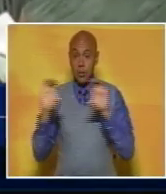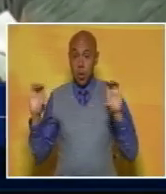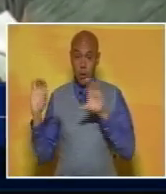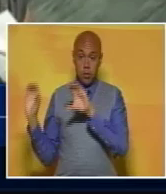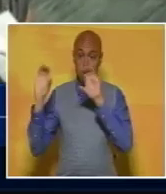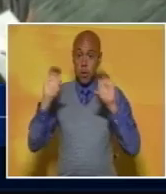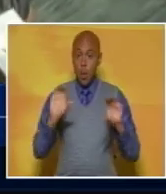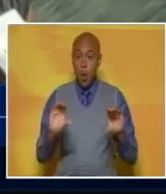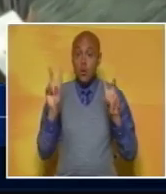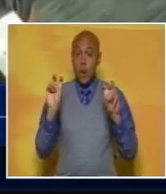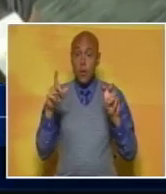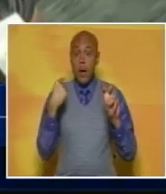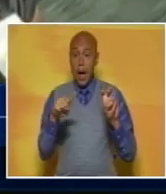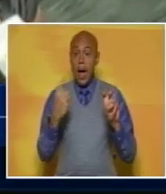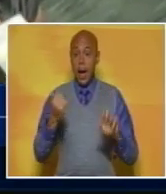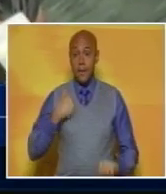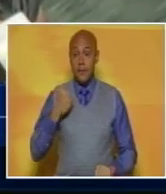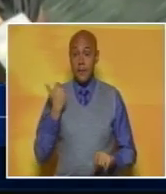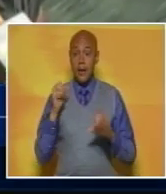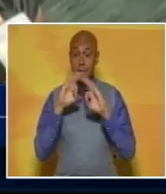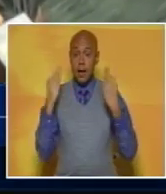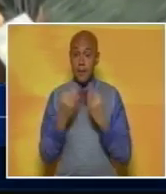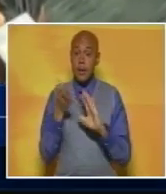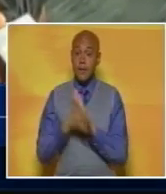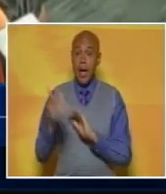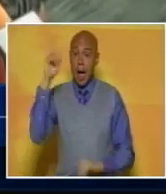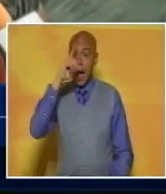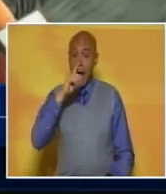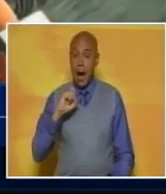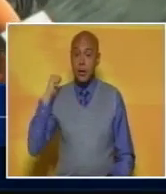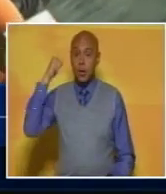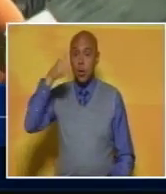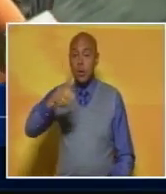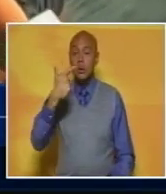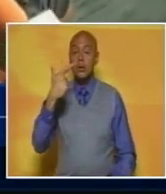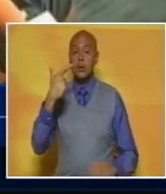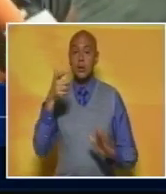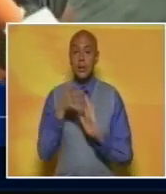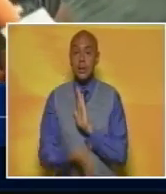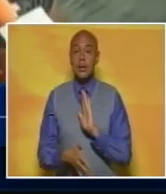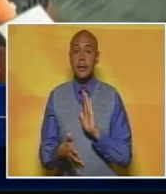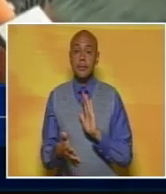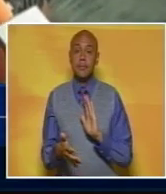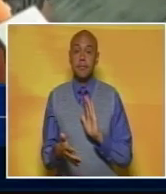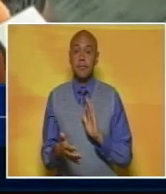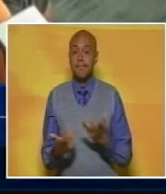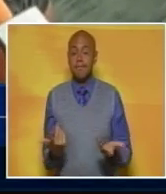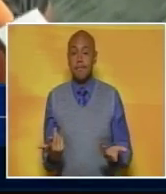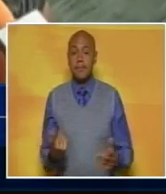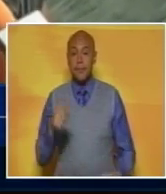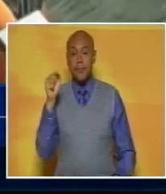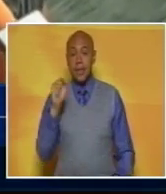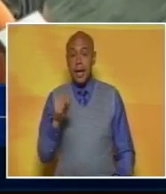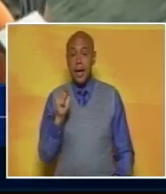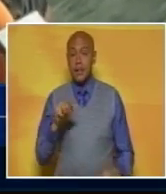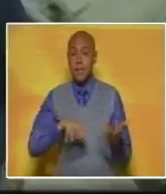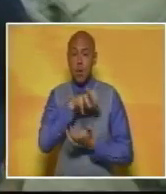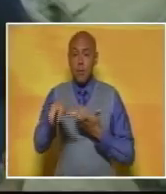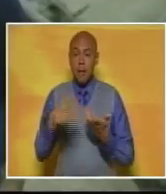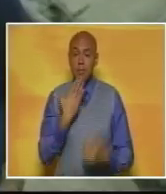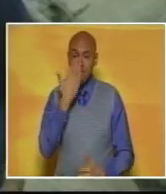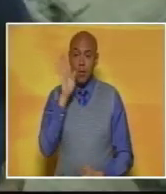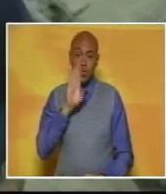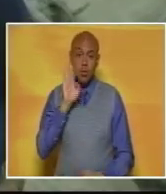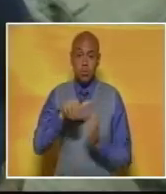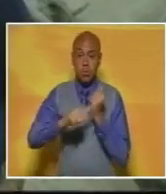una cantidad de familias que de hace años estábamos padeciendo de esta cuestión de las cloacas.